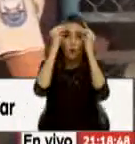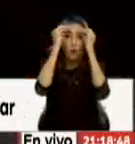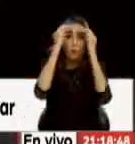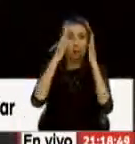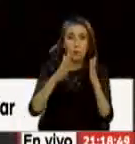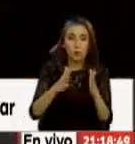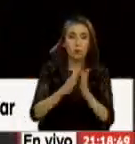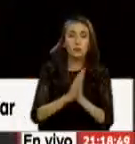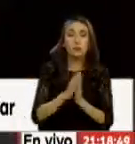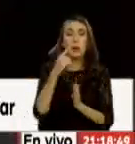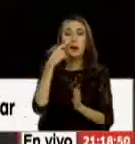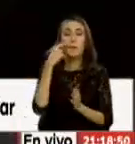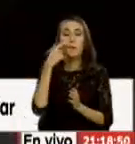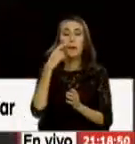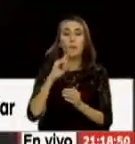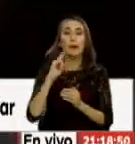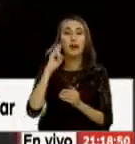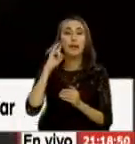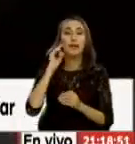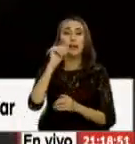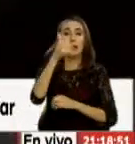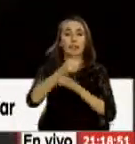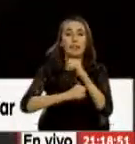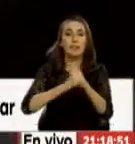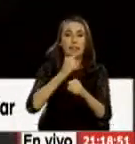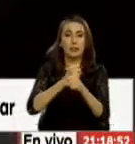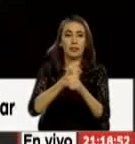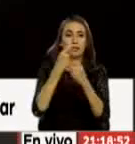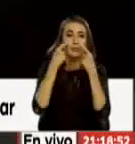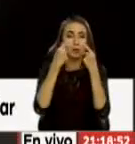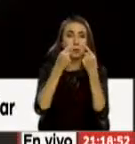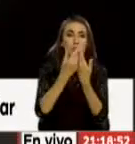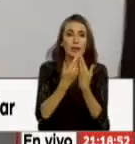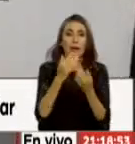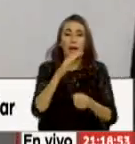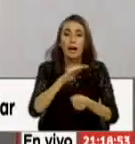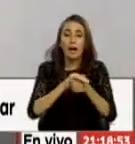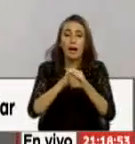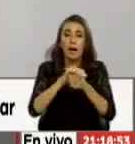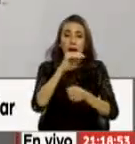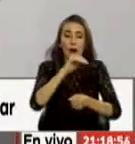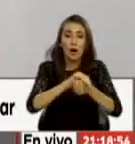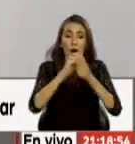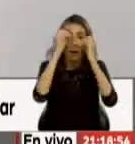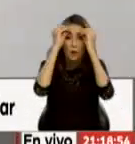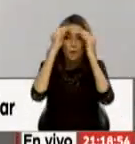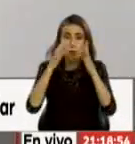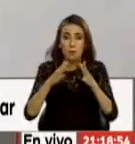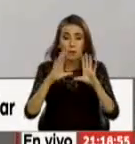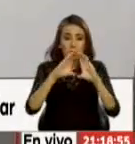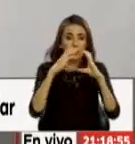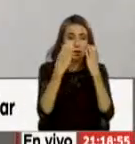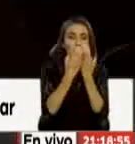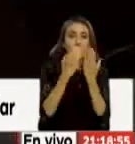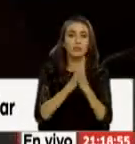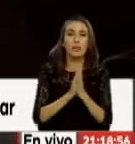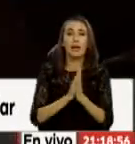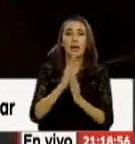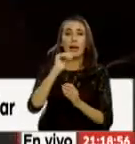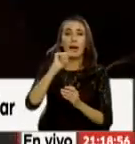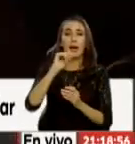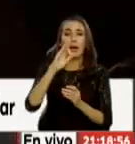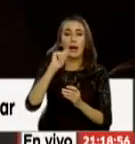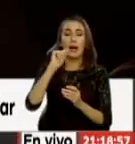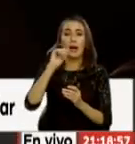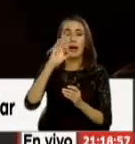El padre de una menor de 10 años describió la forma camuflada en la que el maestro daba sus clases de anatomía. Coge